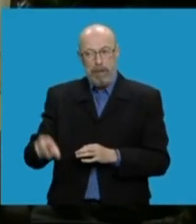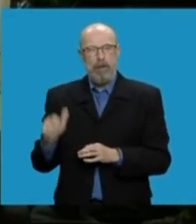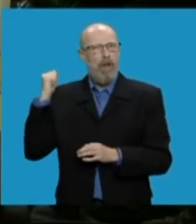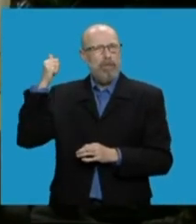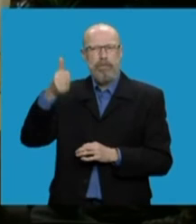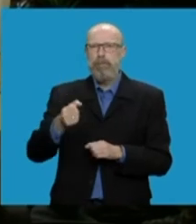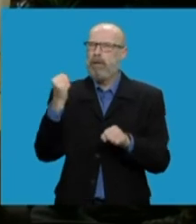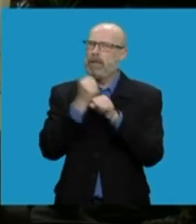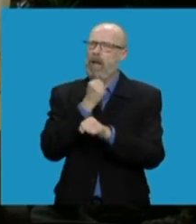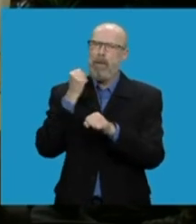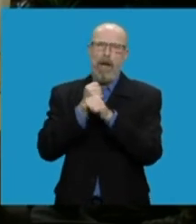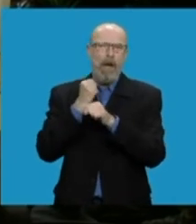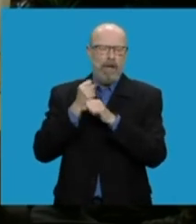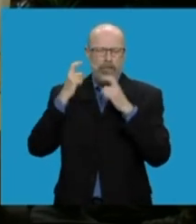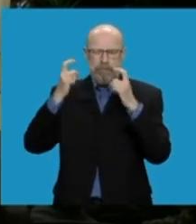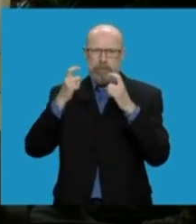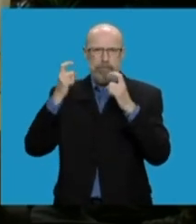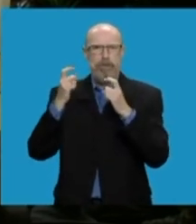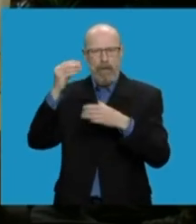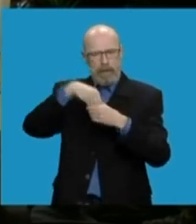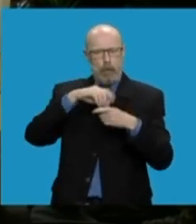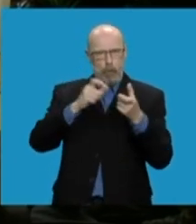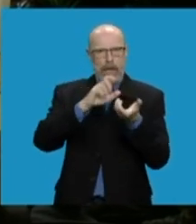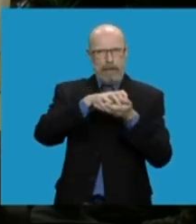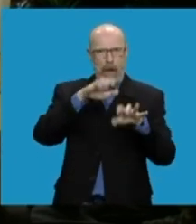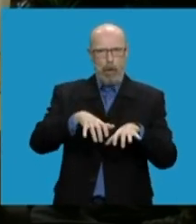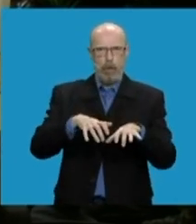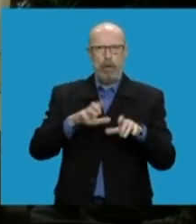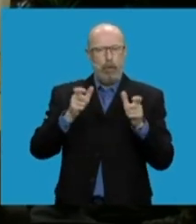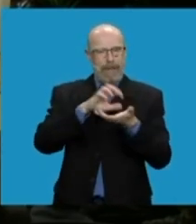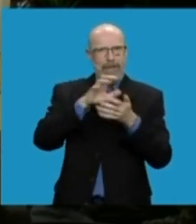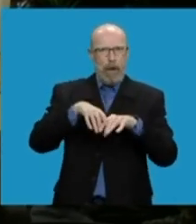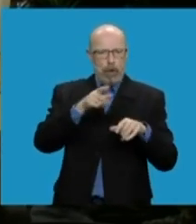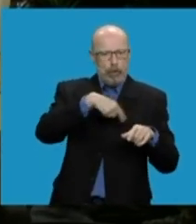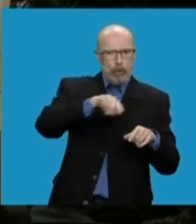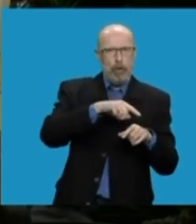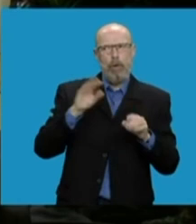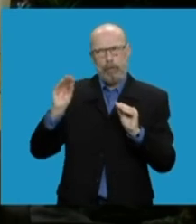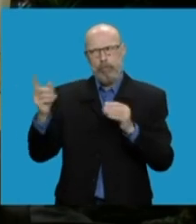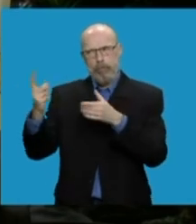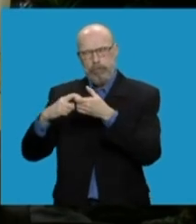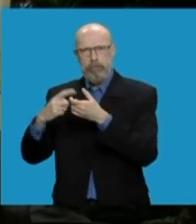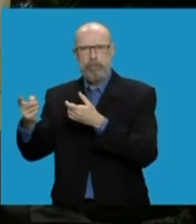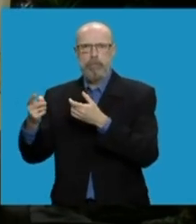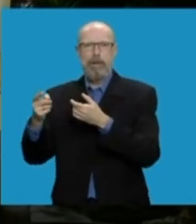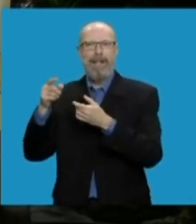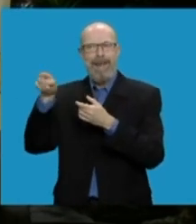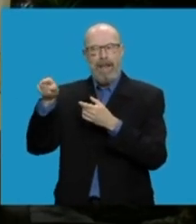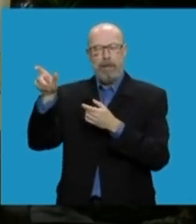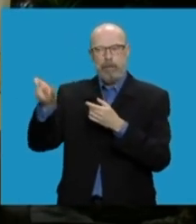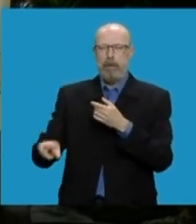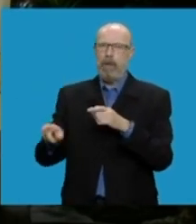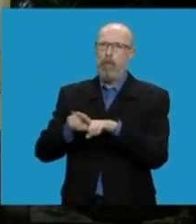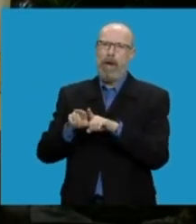incansable trabajador en la Junta de Castilla y León, la Junta de todos, su Junta, donde ha dejado una